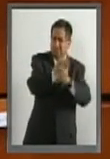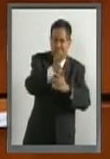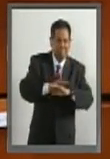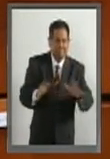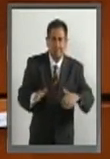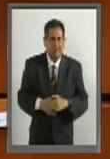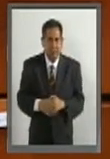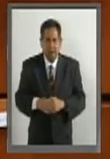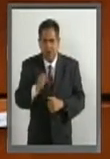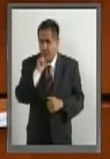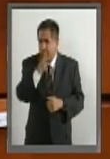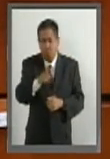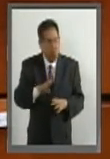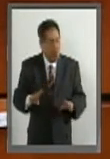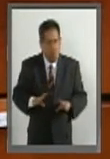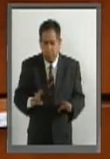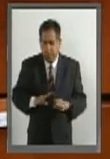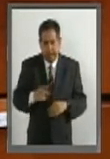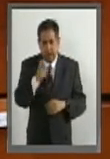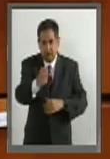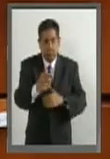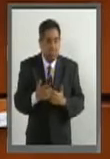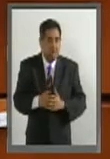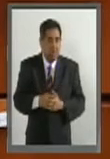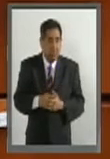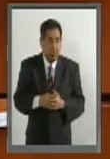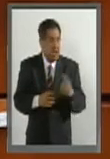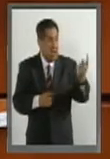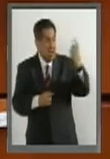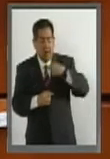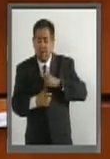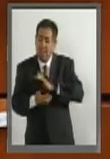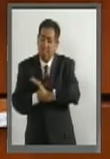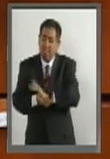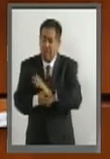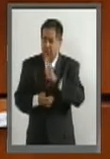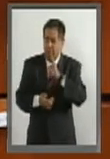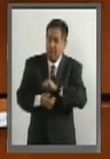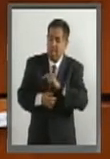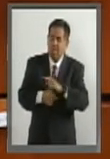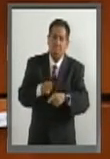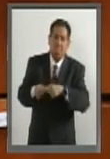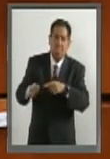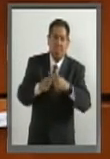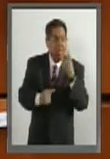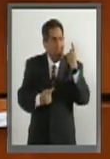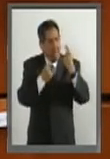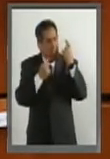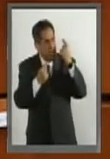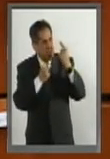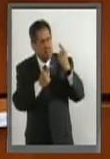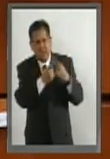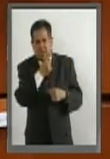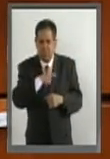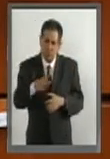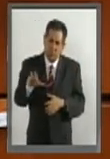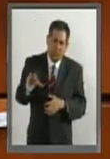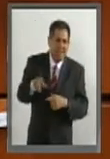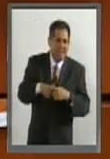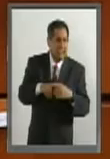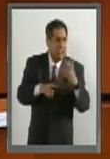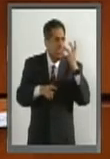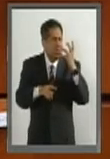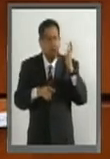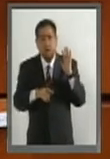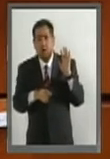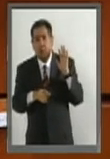Tampoco es conveniente que quienes nos tratan tan mal, quienes nos enseñan los dientes y nos amenazan,